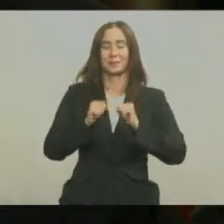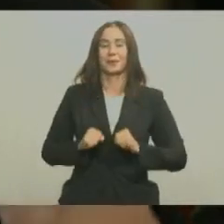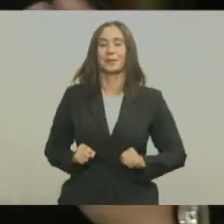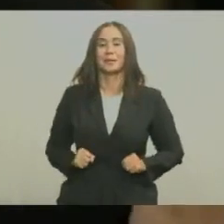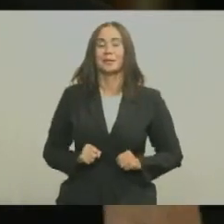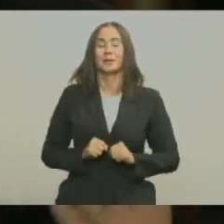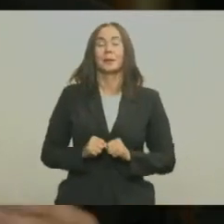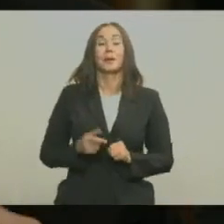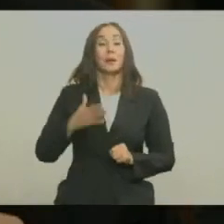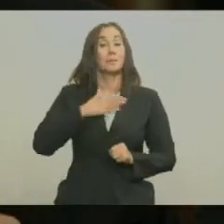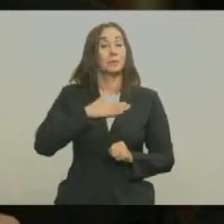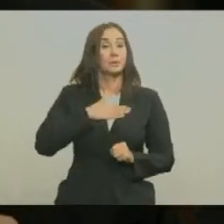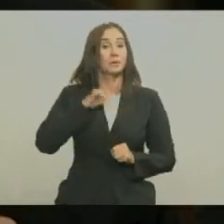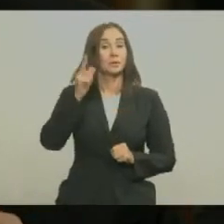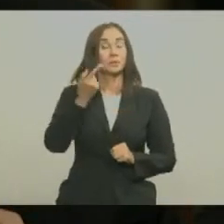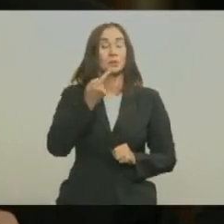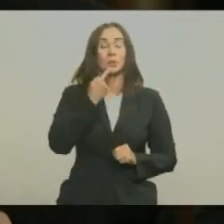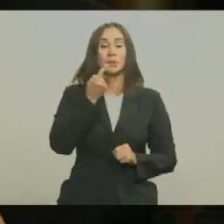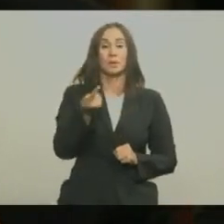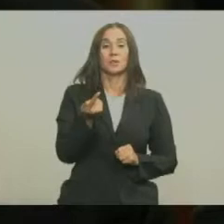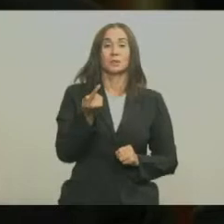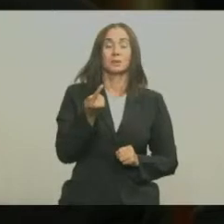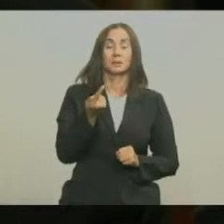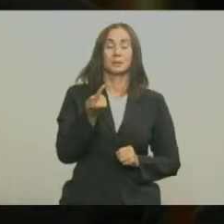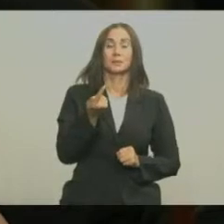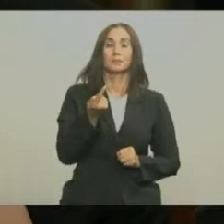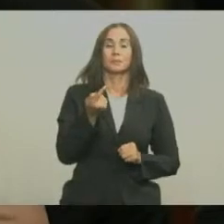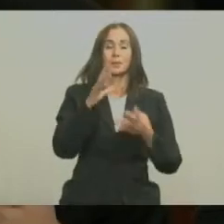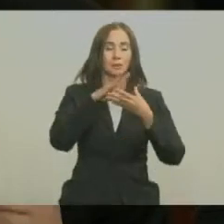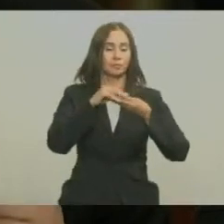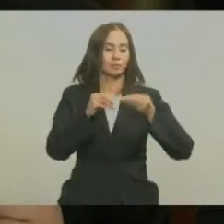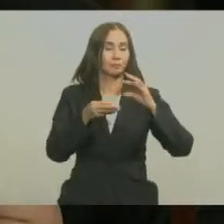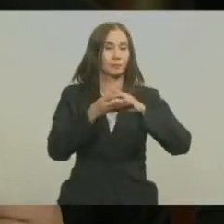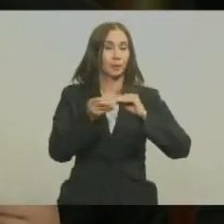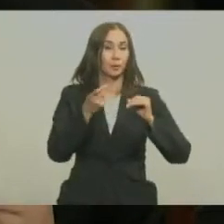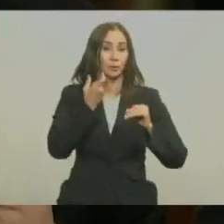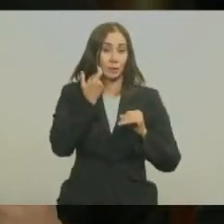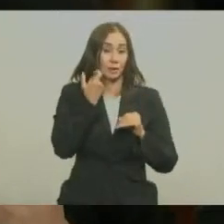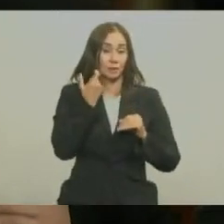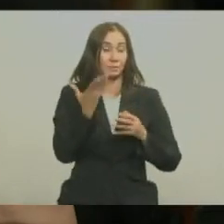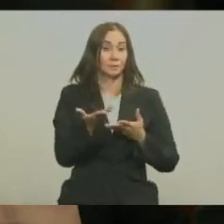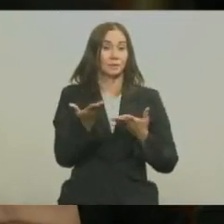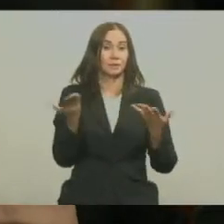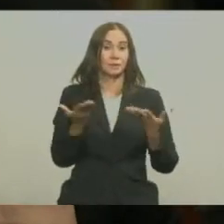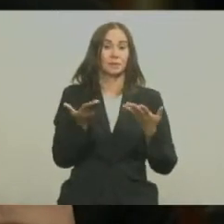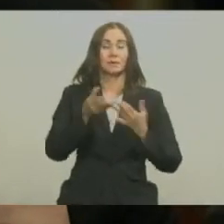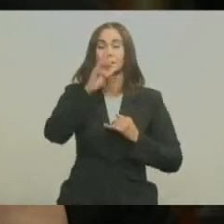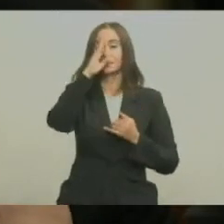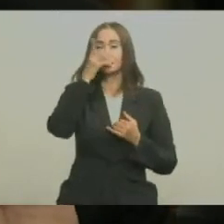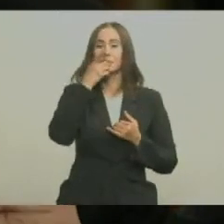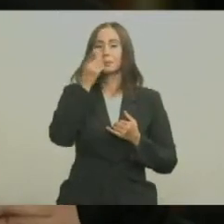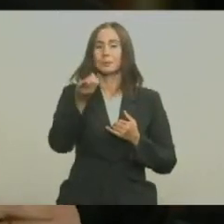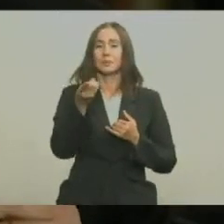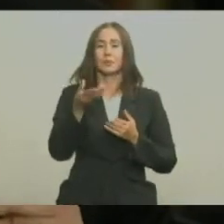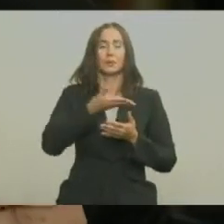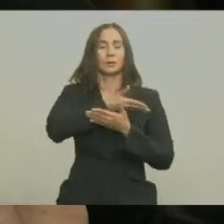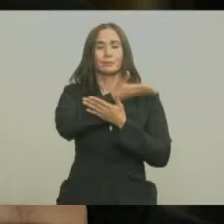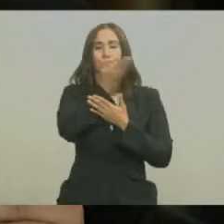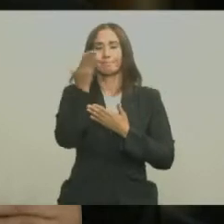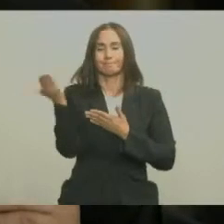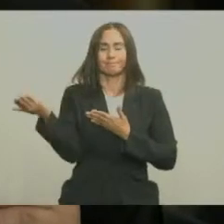y solamente quiero destacar que en la historia reciente de nuestra República no